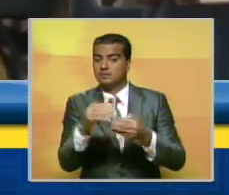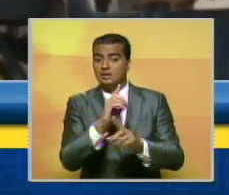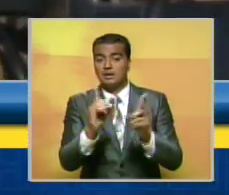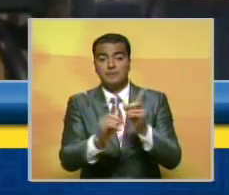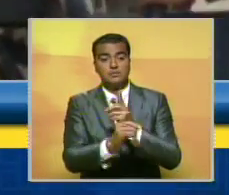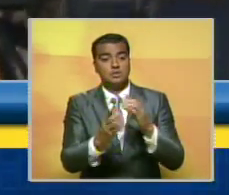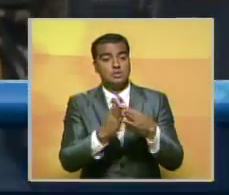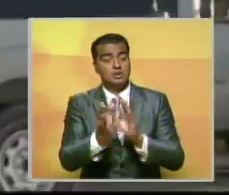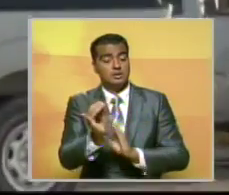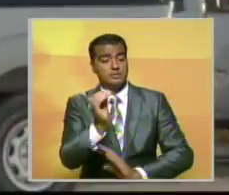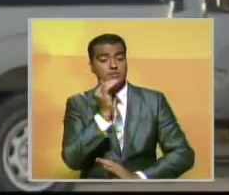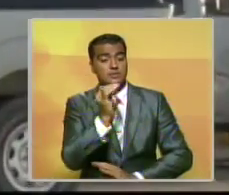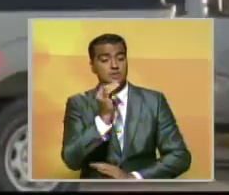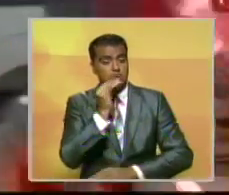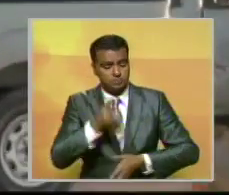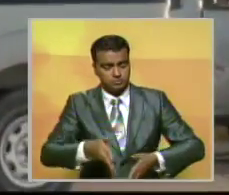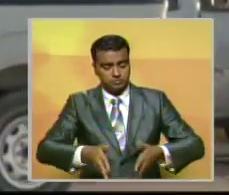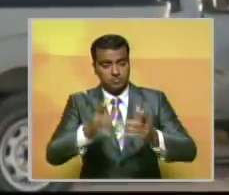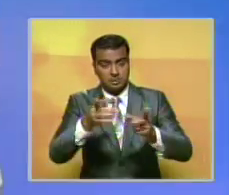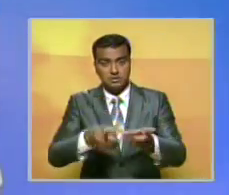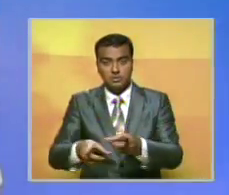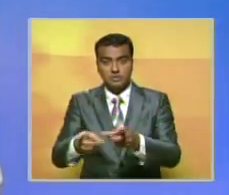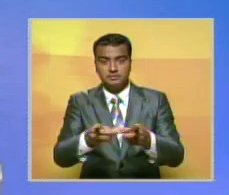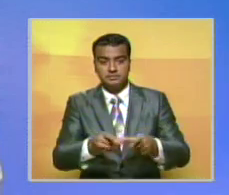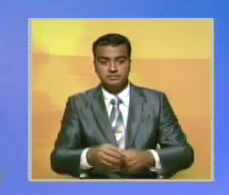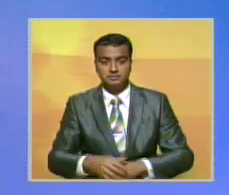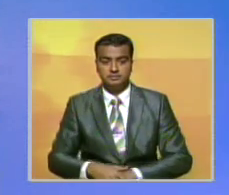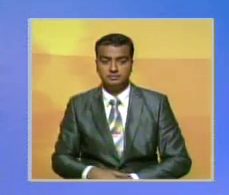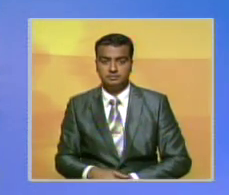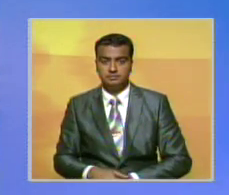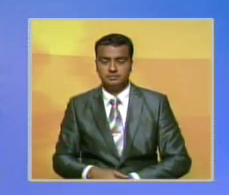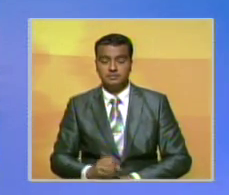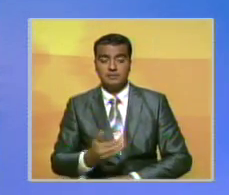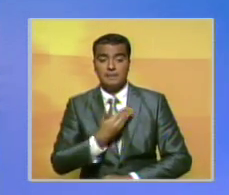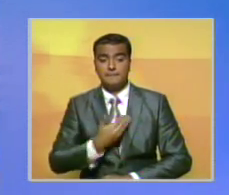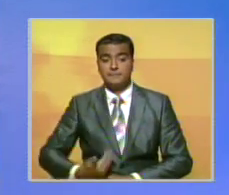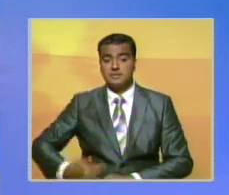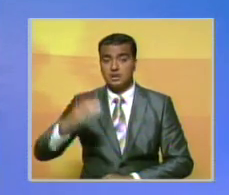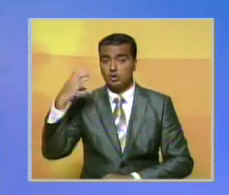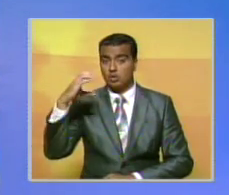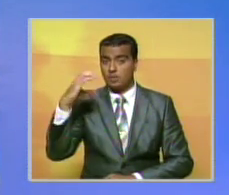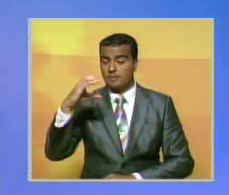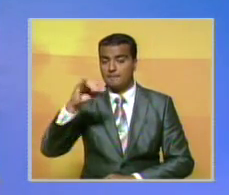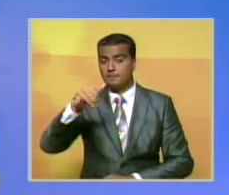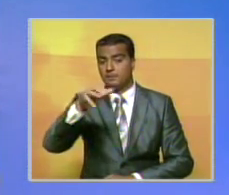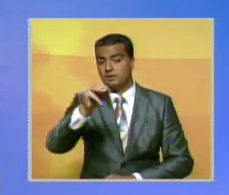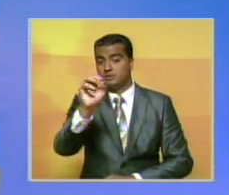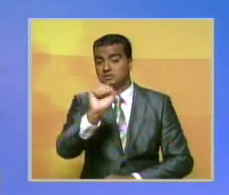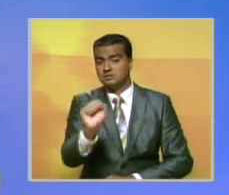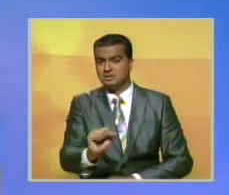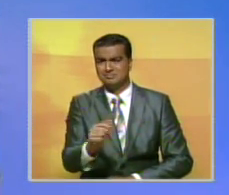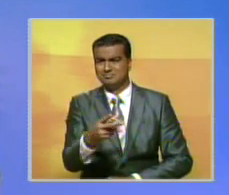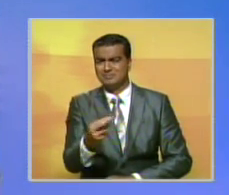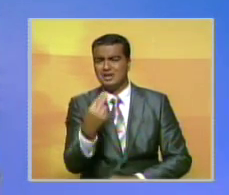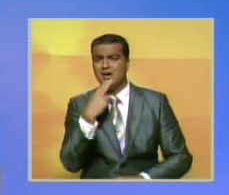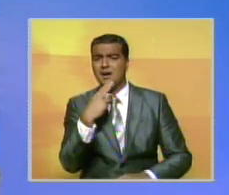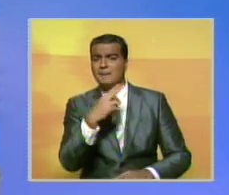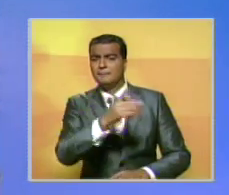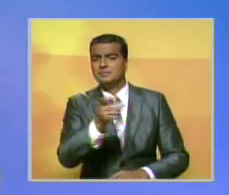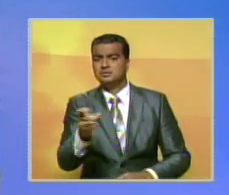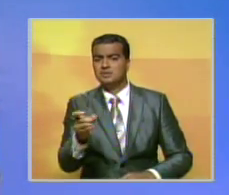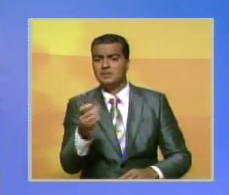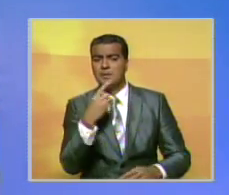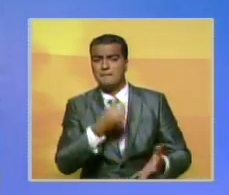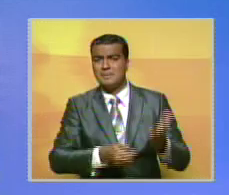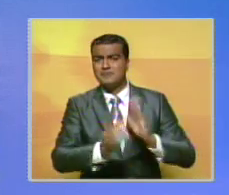de información que condujera hasta él. El presidente de Colombia, Juan Manuel Santos, confirmó que desconocidos estarían